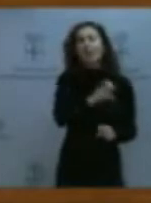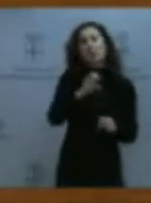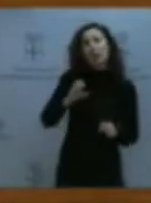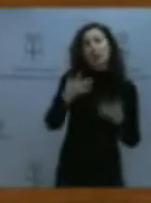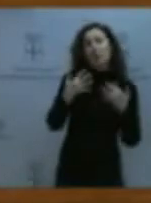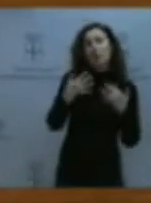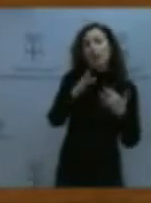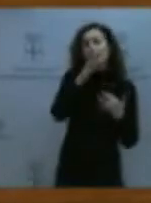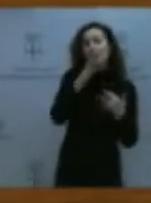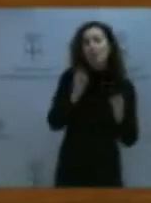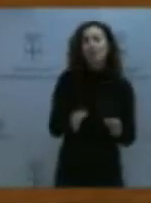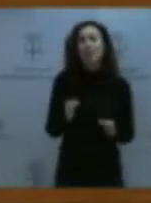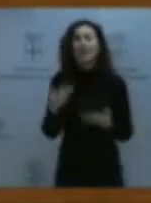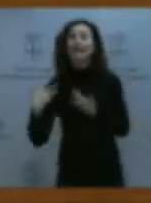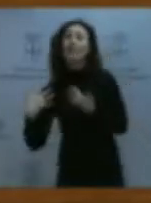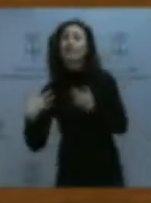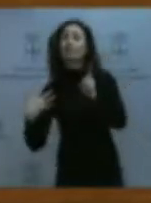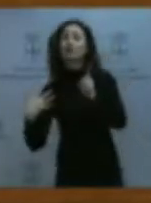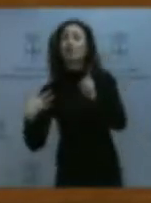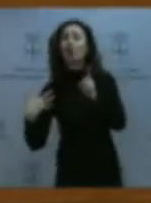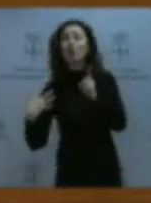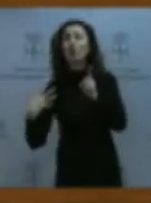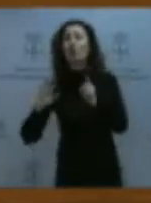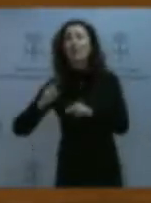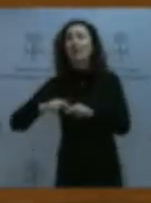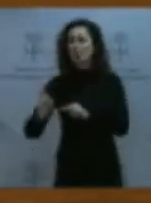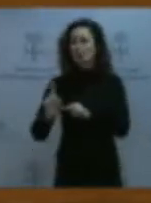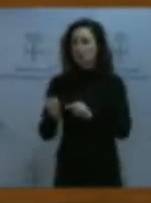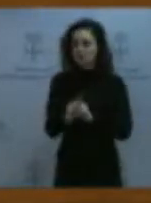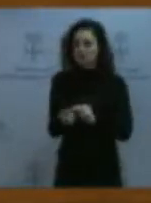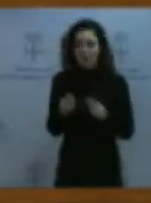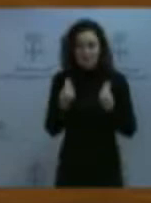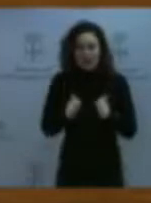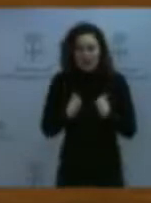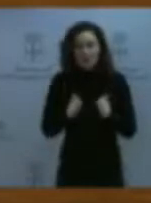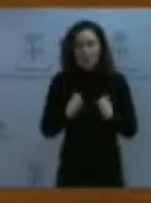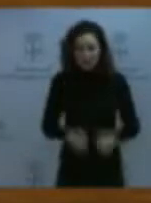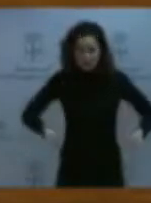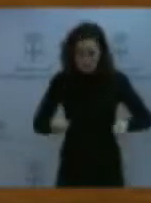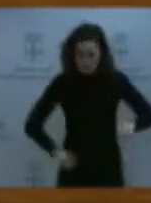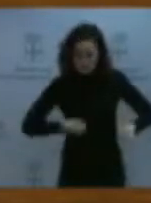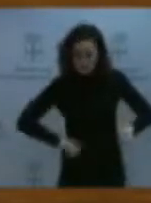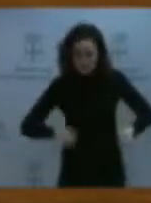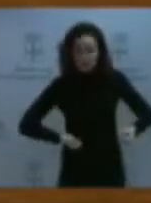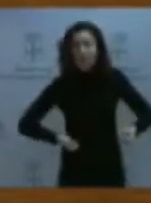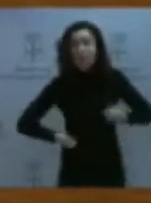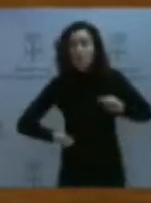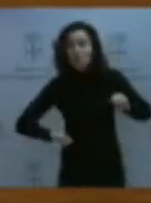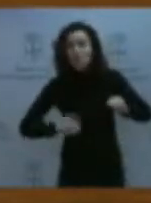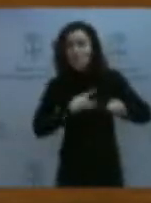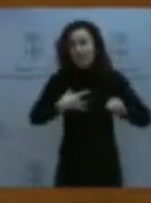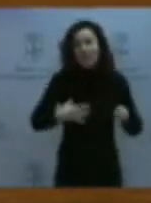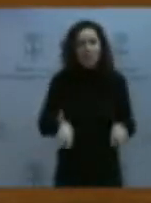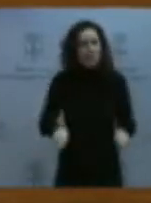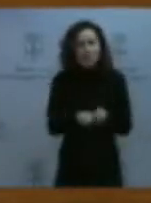cemento Portland, no es más que un mortero de cal. Esa voluntad por parte de la Consejería de esconder la realidad de este proyecto se vio también